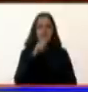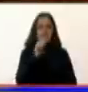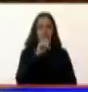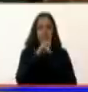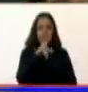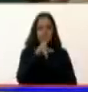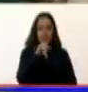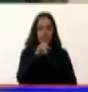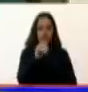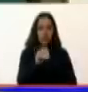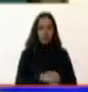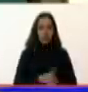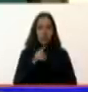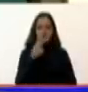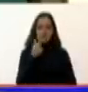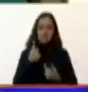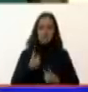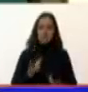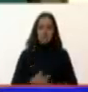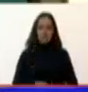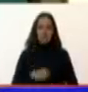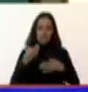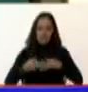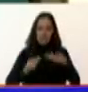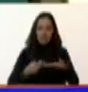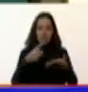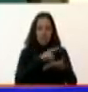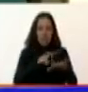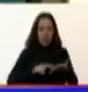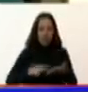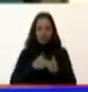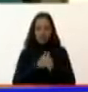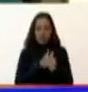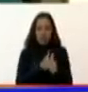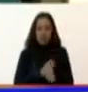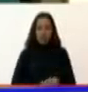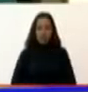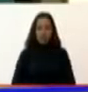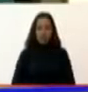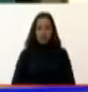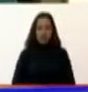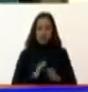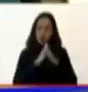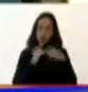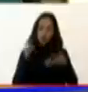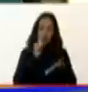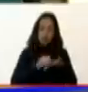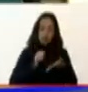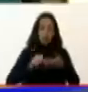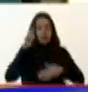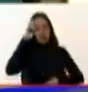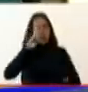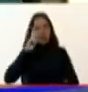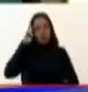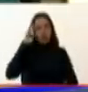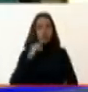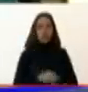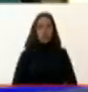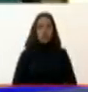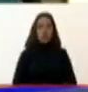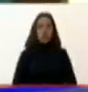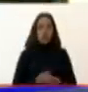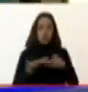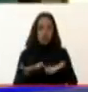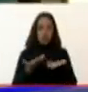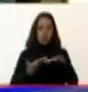su apreciación. Yo siempre lo leo, lo sigo en sus escritos, en sus reflexiones, y nos dé su